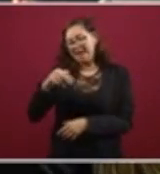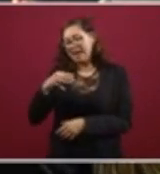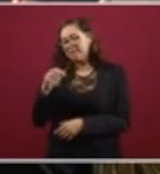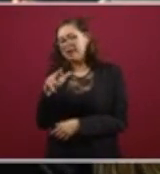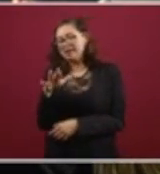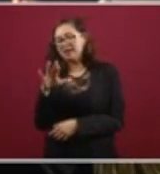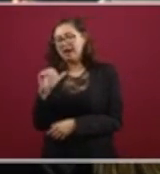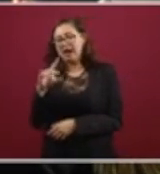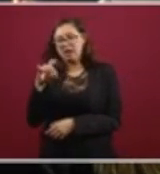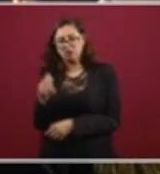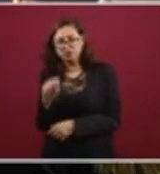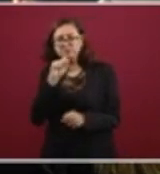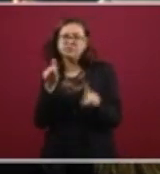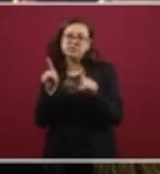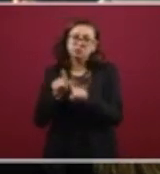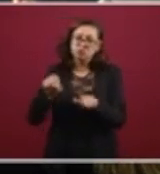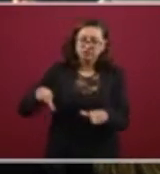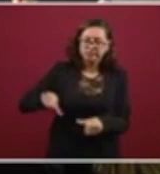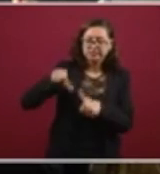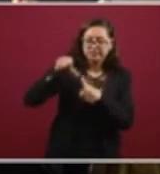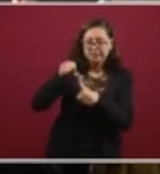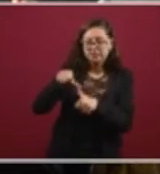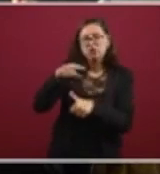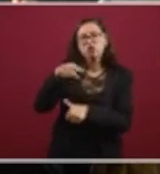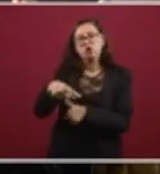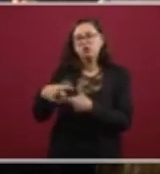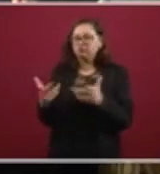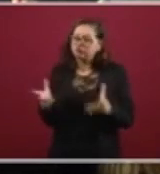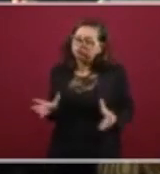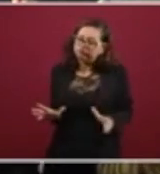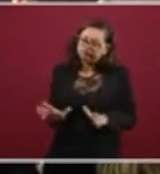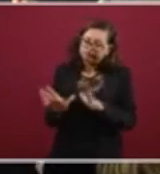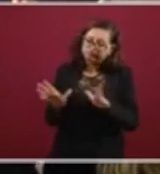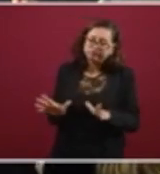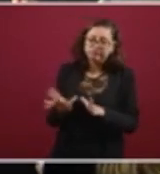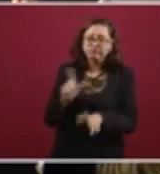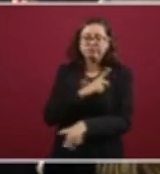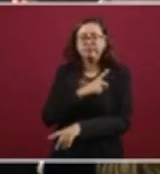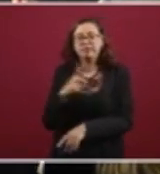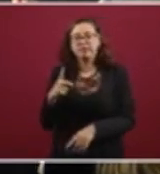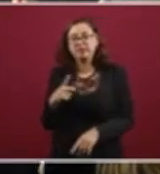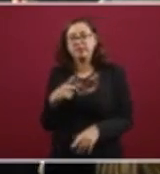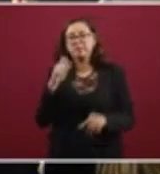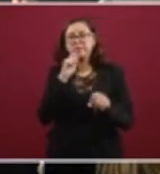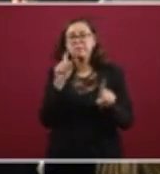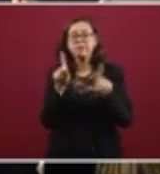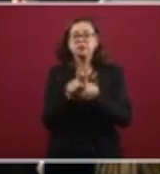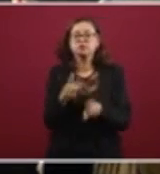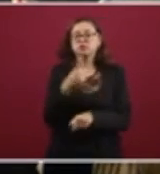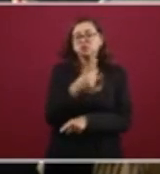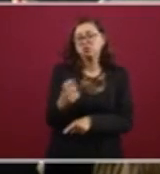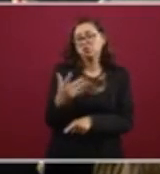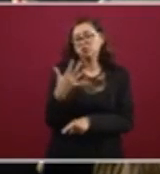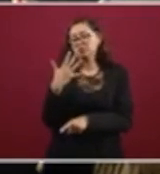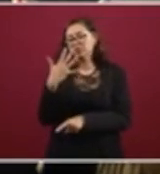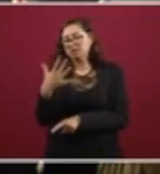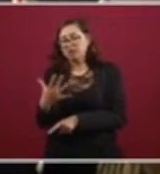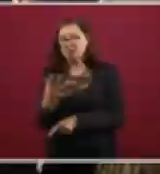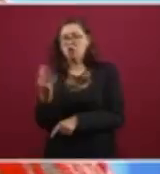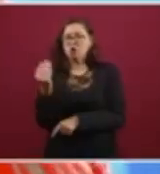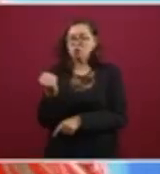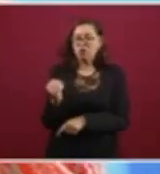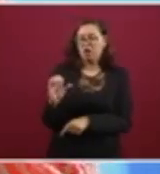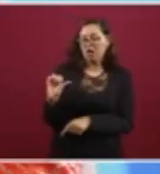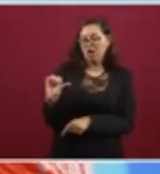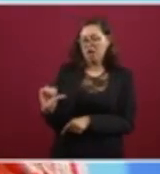seguir cultivando en nuestros deportistas esta preparación. Asimismo, 105 quedaron entre el 9 y el 16, que son los que vienen